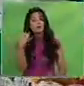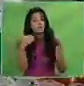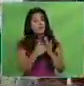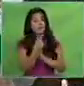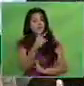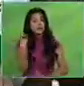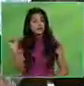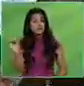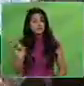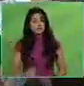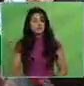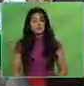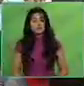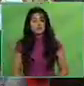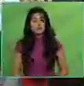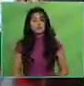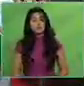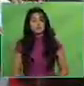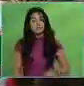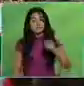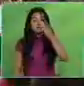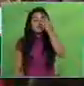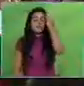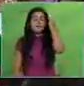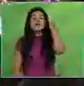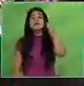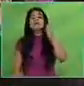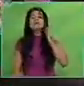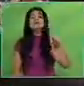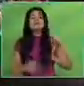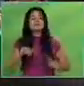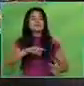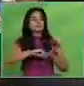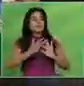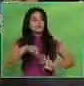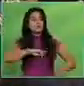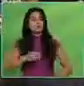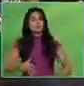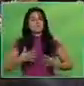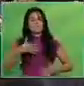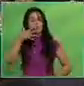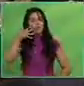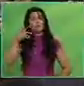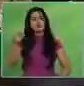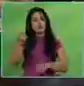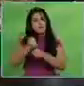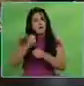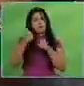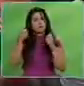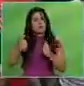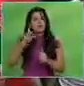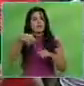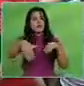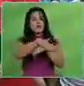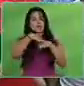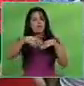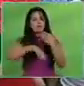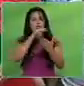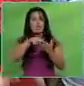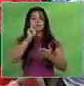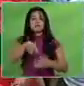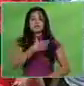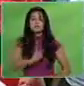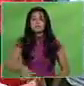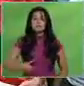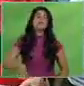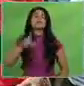4.200. De manera pues de que nos sentimos orgullosos de su trabajo, del gobierno nacional, de nuestro